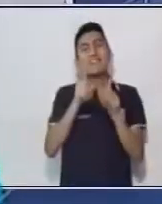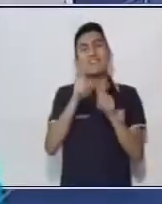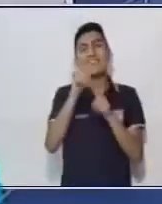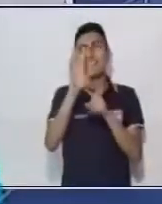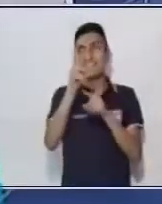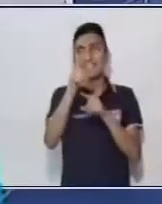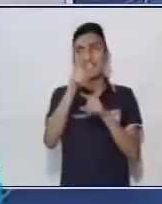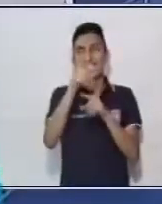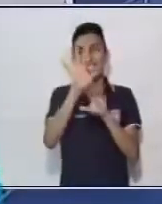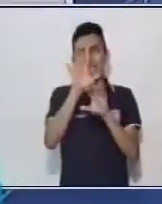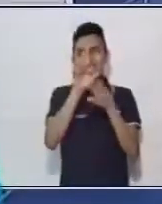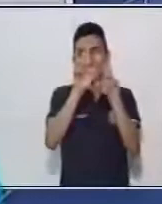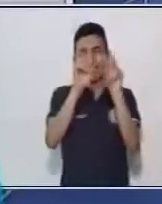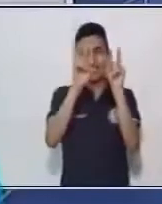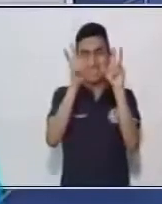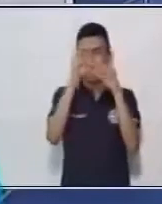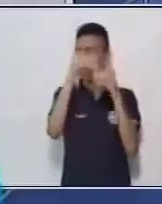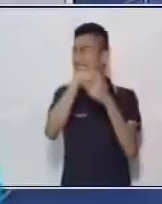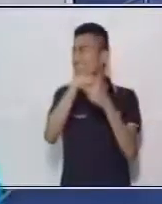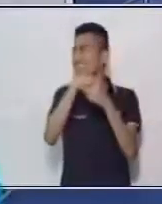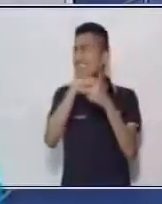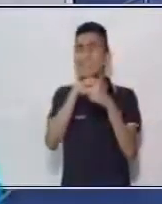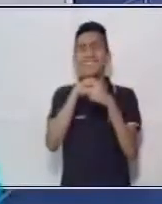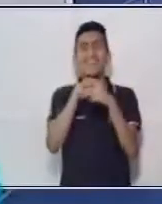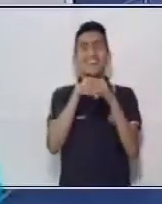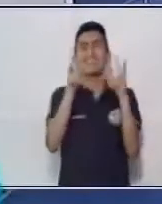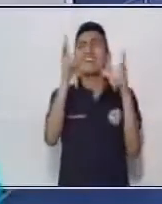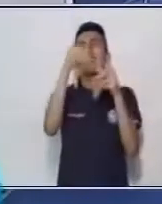quitamos este